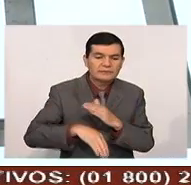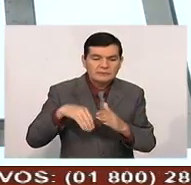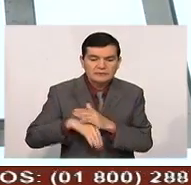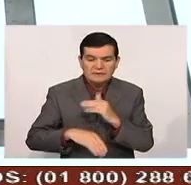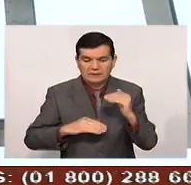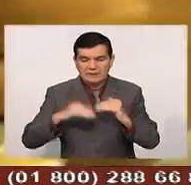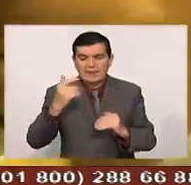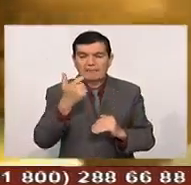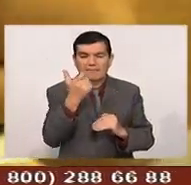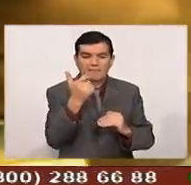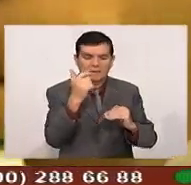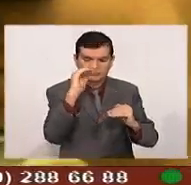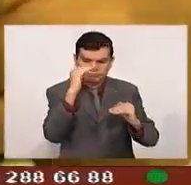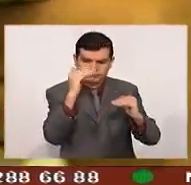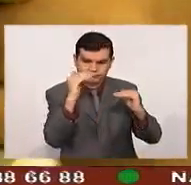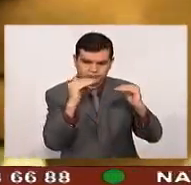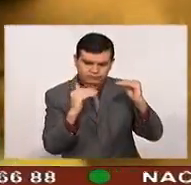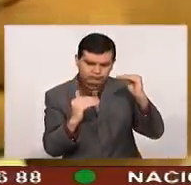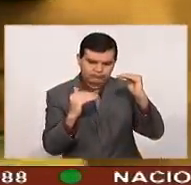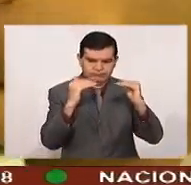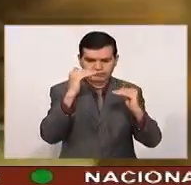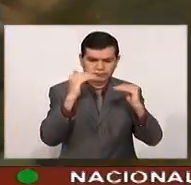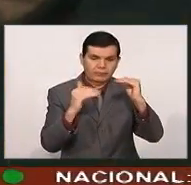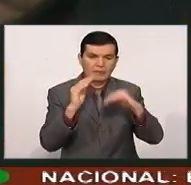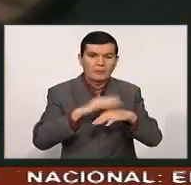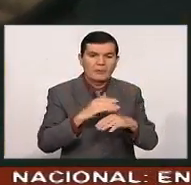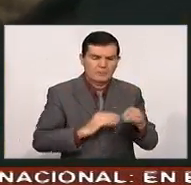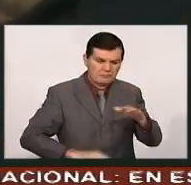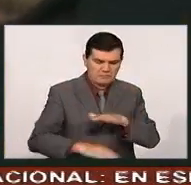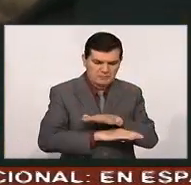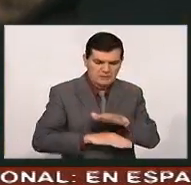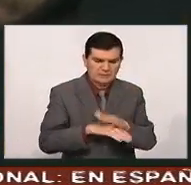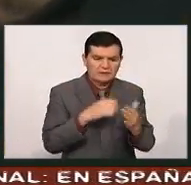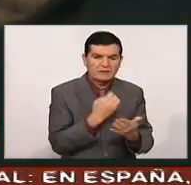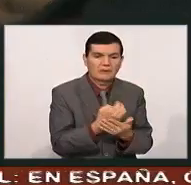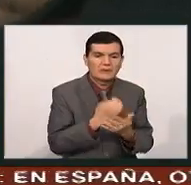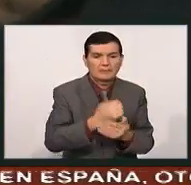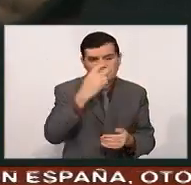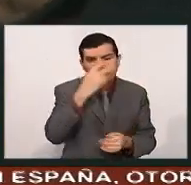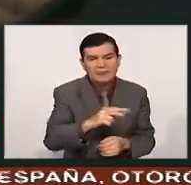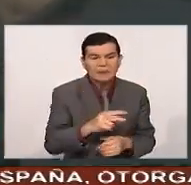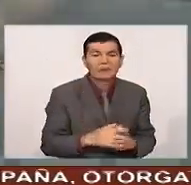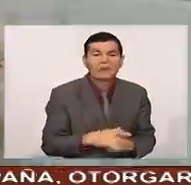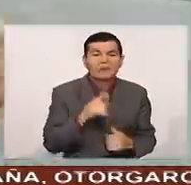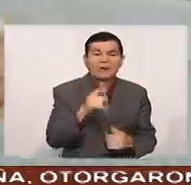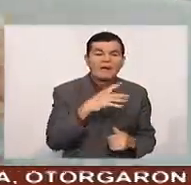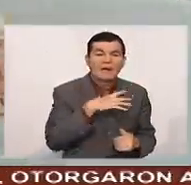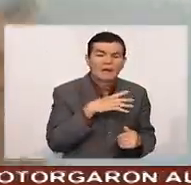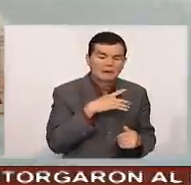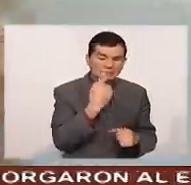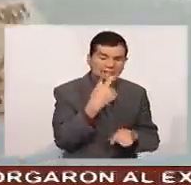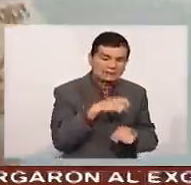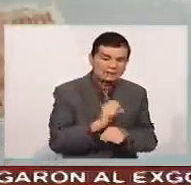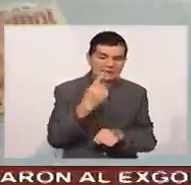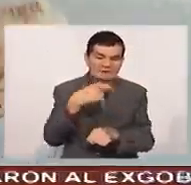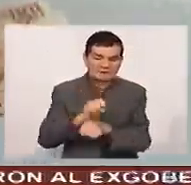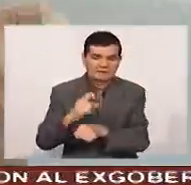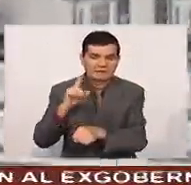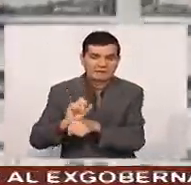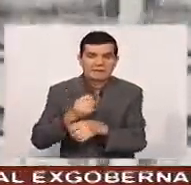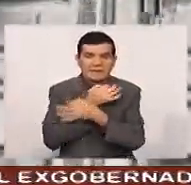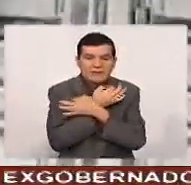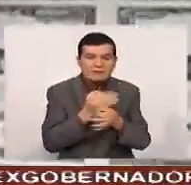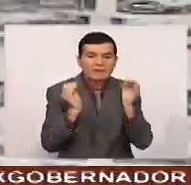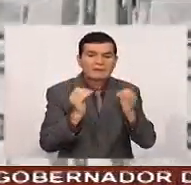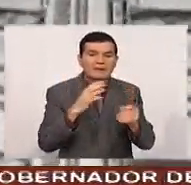peso eventualmente se fortalecerá gracias a los sólidos fundamentos económicos de México. En el informe semanal de su vocería, señala